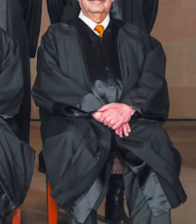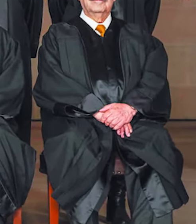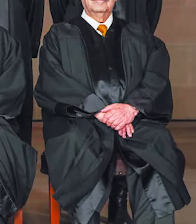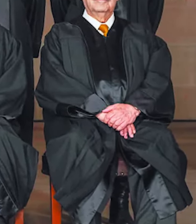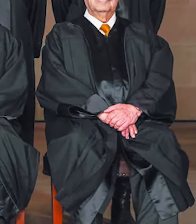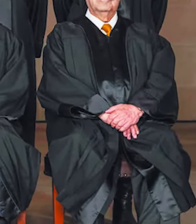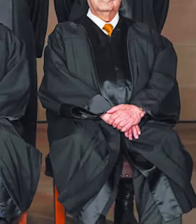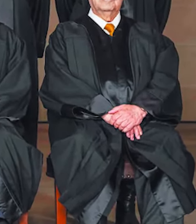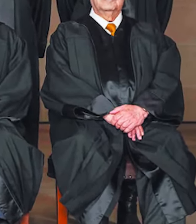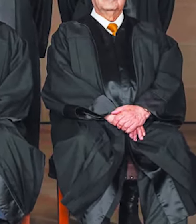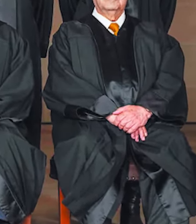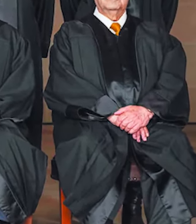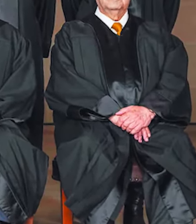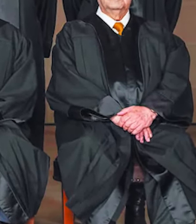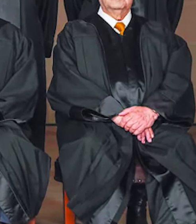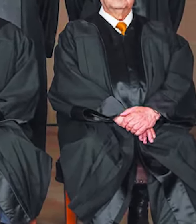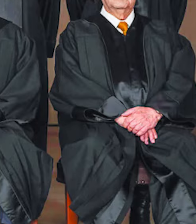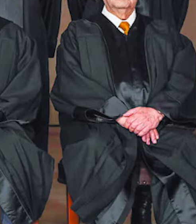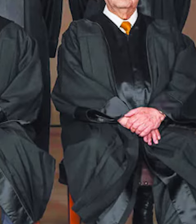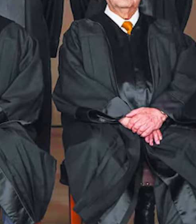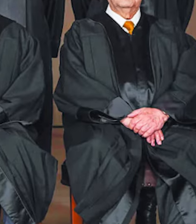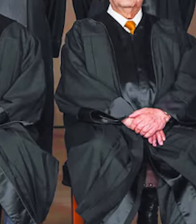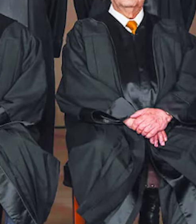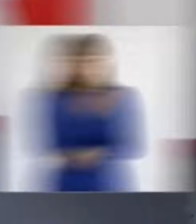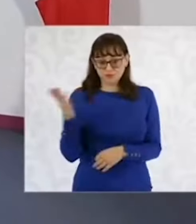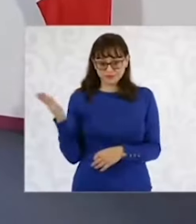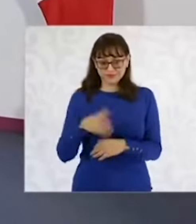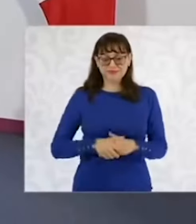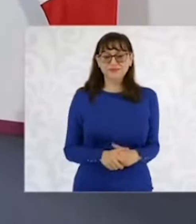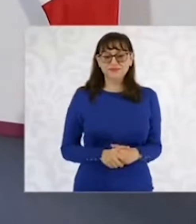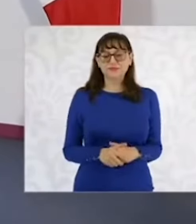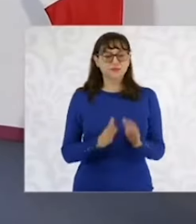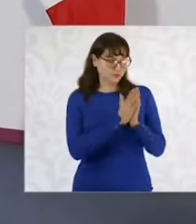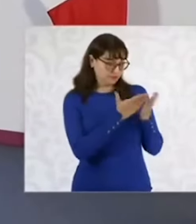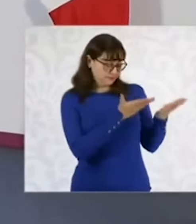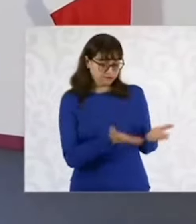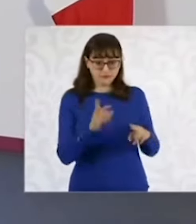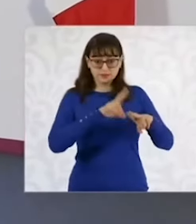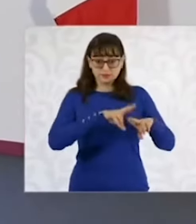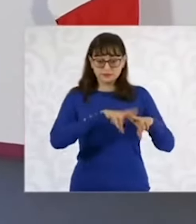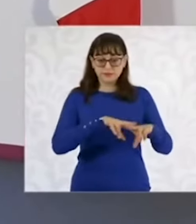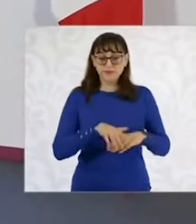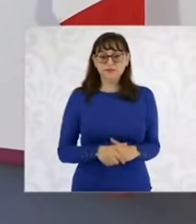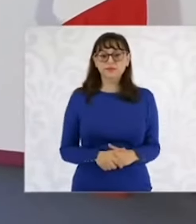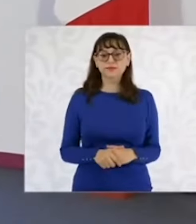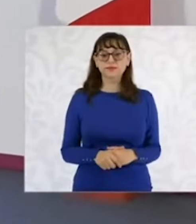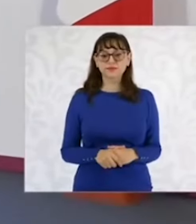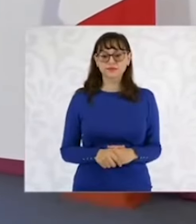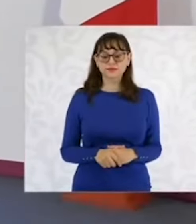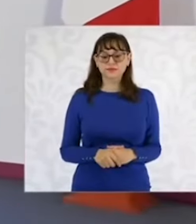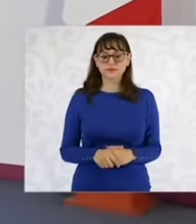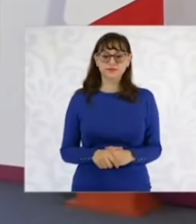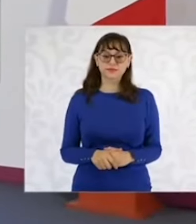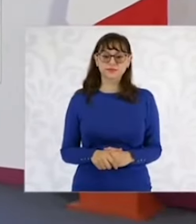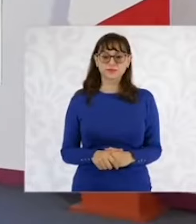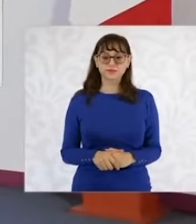29 de octubre, podría estar impulsada para que se aseguren los haberes de retiro. Si no presentan ahora su renuncia, entonces ya no tendrían los haberes de retiro.